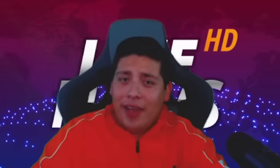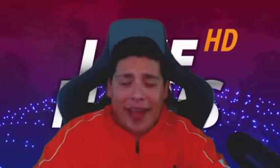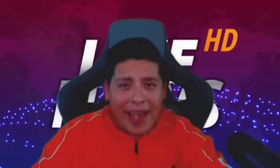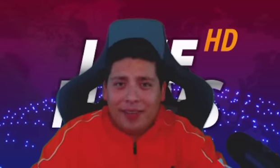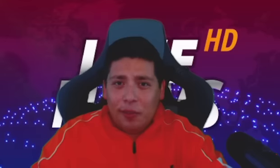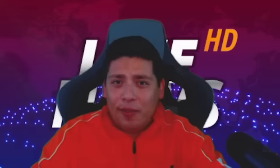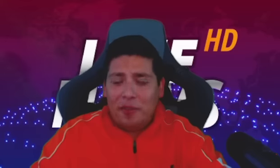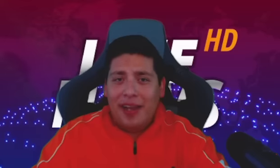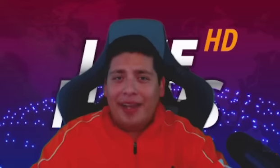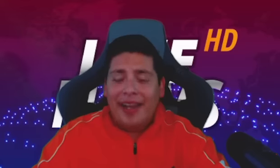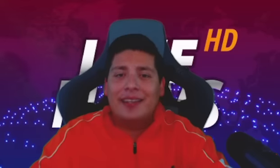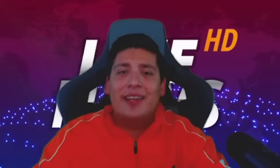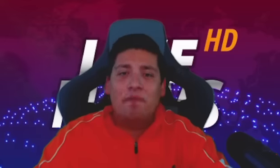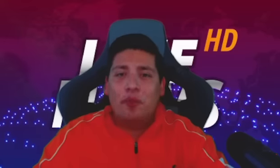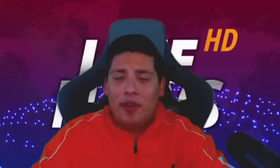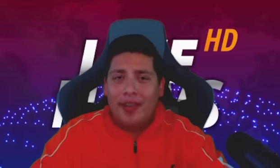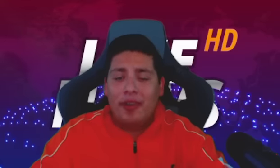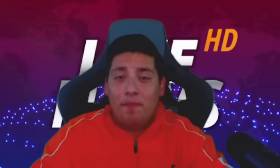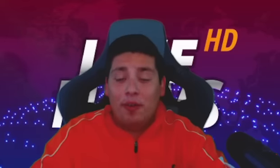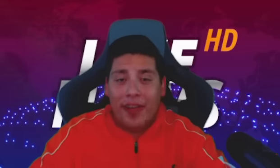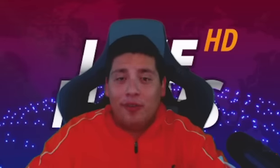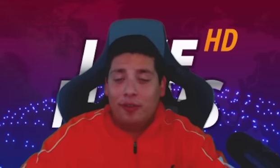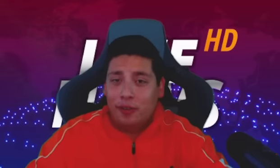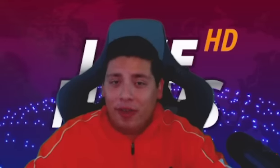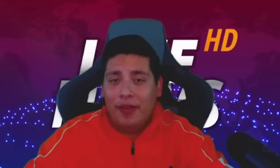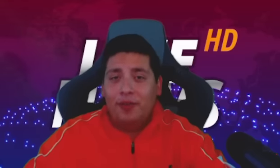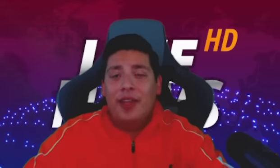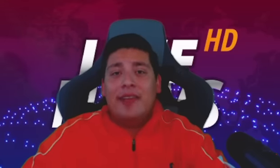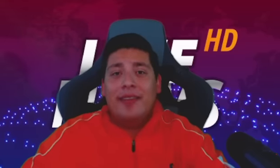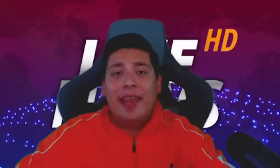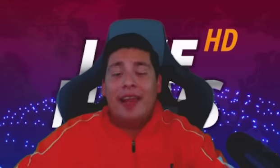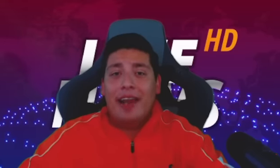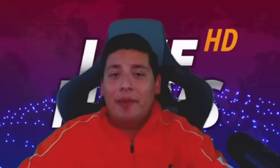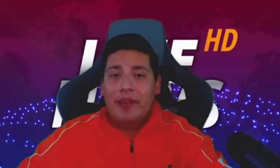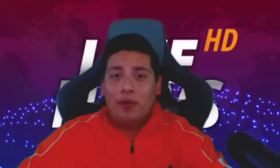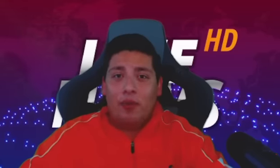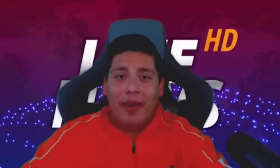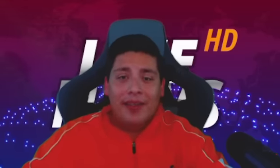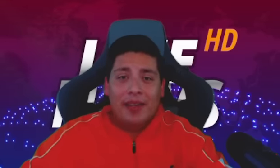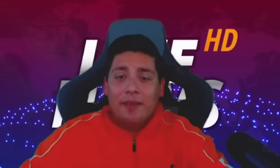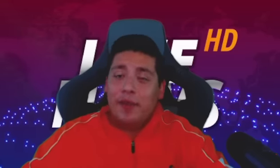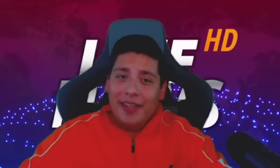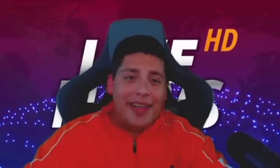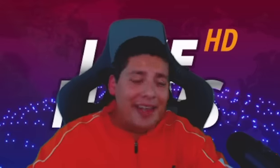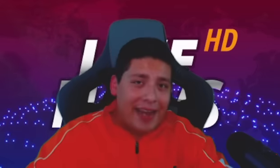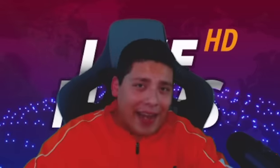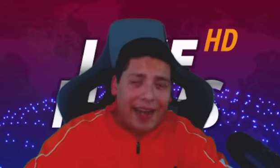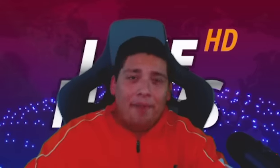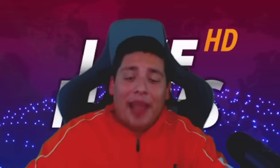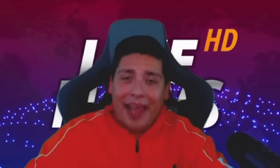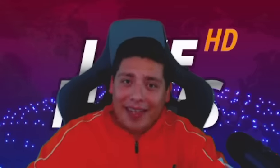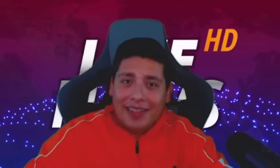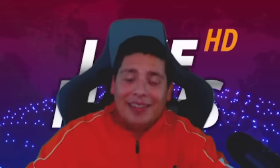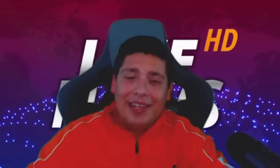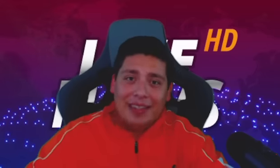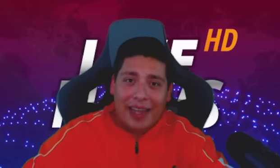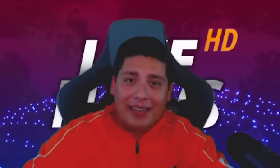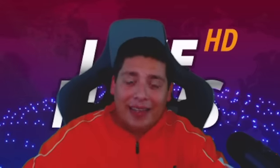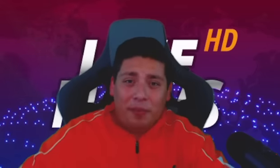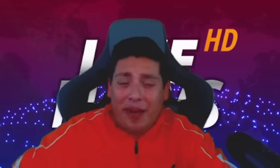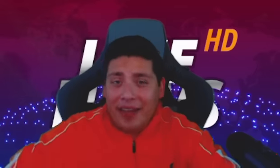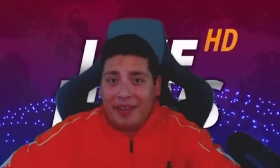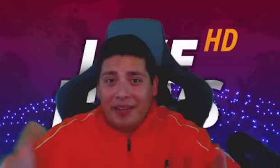su entorno. Esto, familia, que ya están imponiendo los ciudadanos de la Benito Juárez, pues debe llegar a